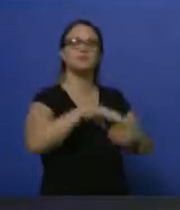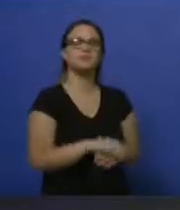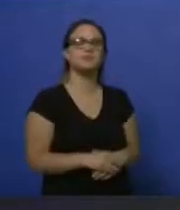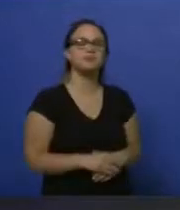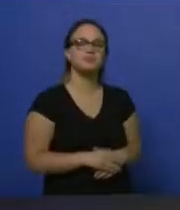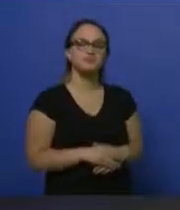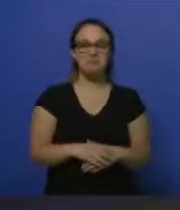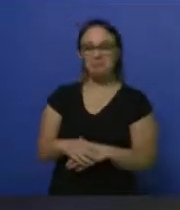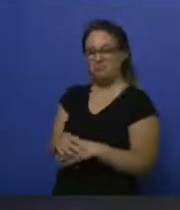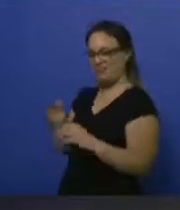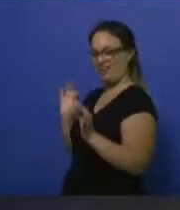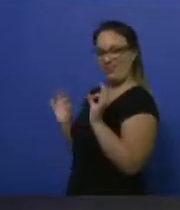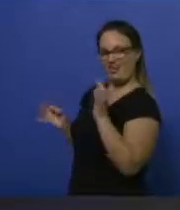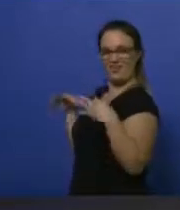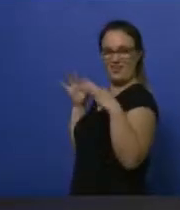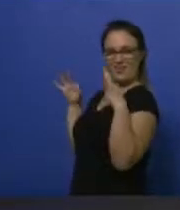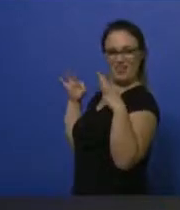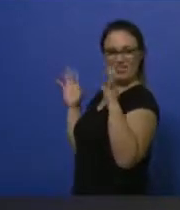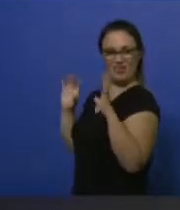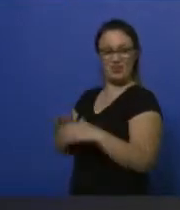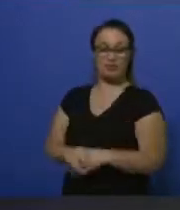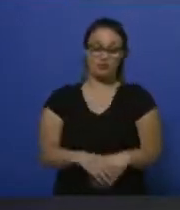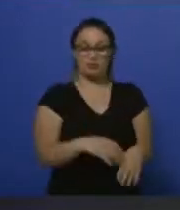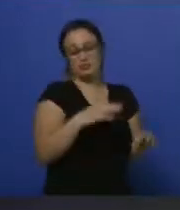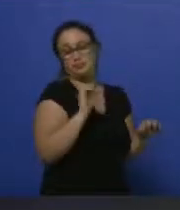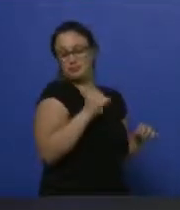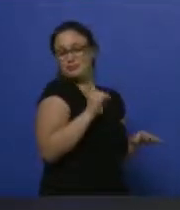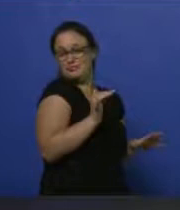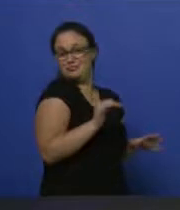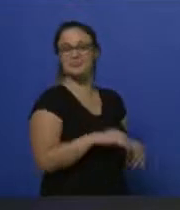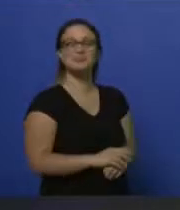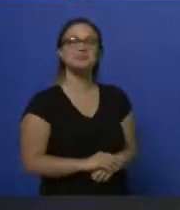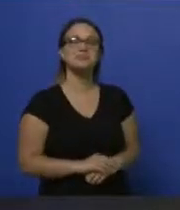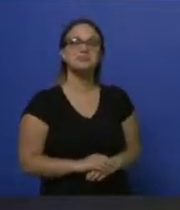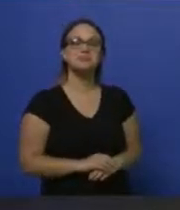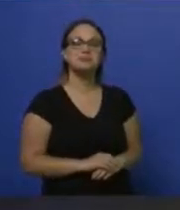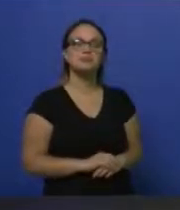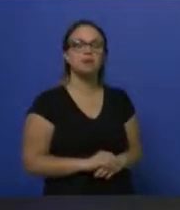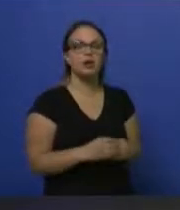Estás coqueto últimamente. Sí. Un coqueto bárbaro. Tenemos mucho material,